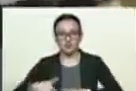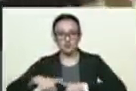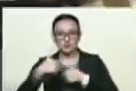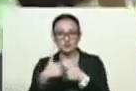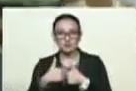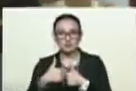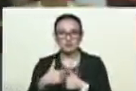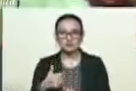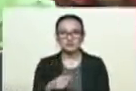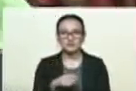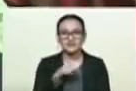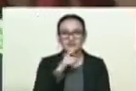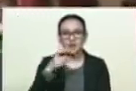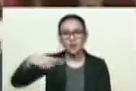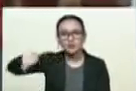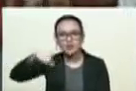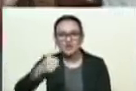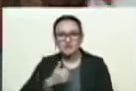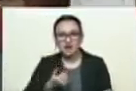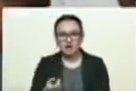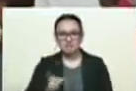¿Quién baila mejor, ustedes o yo?